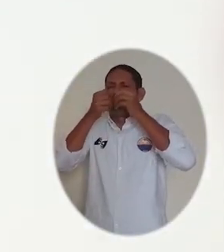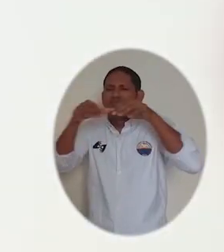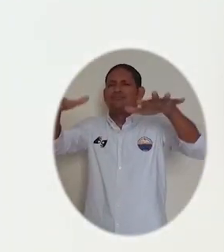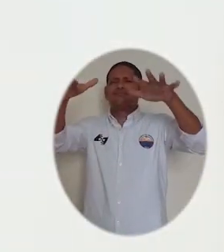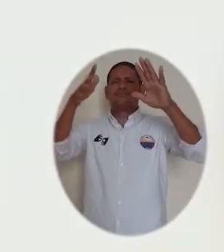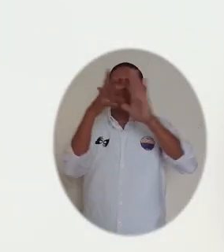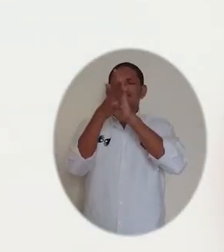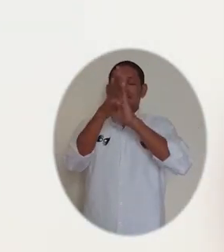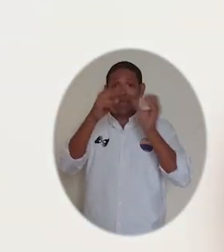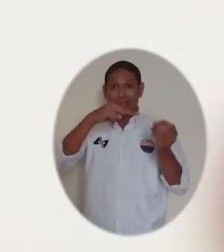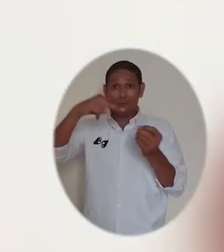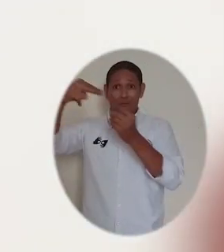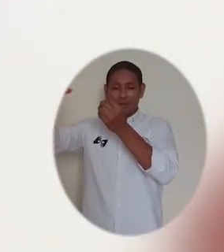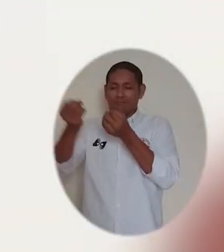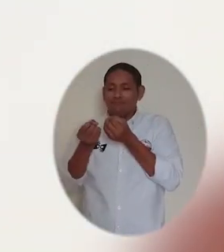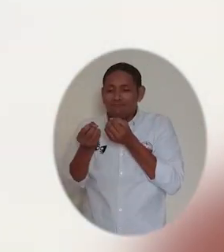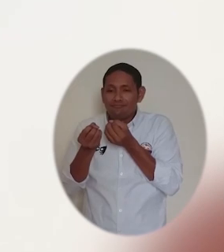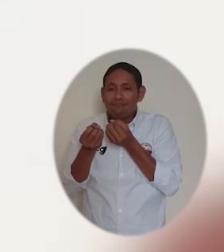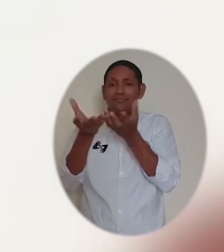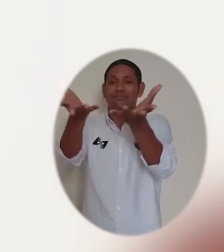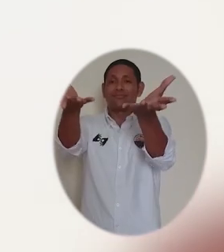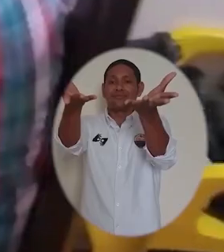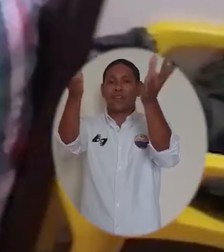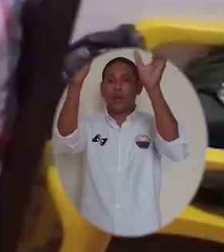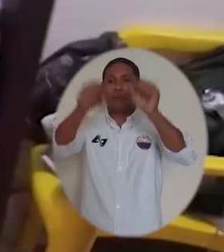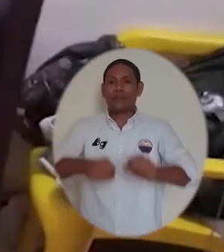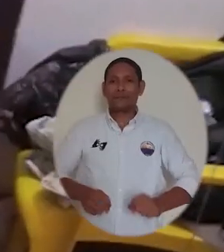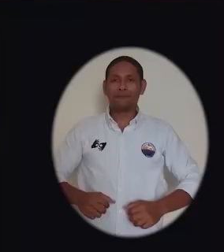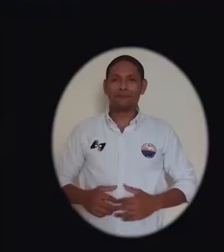comunicación la educación